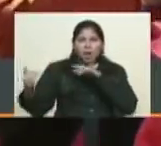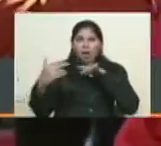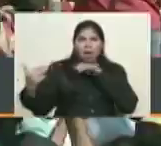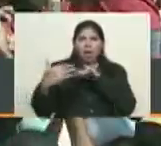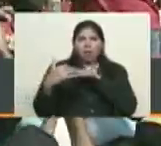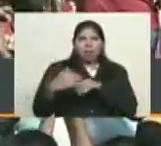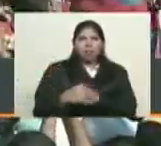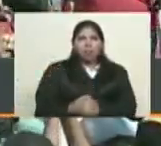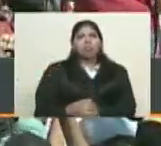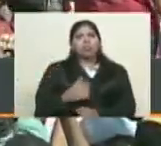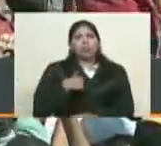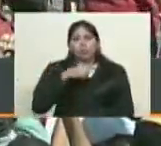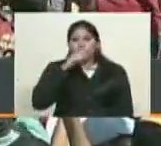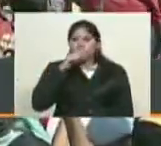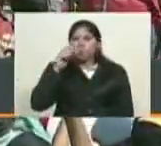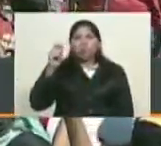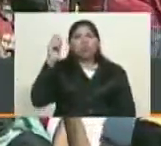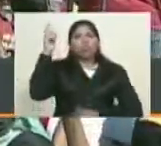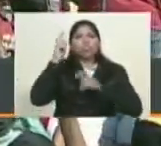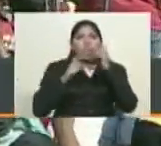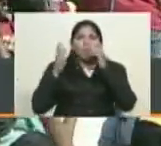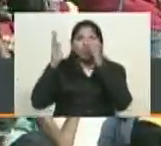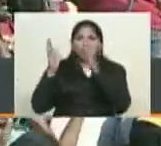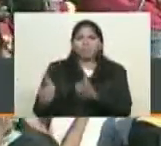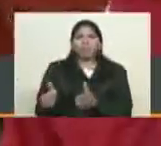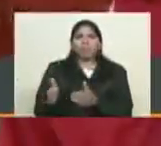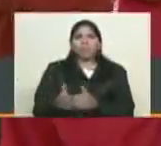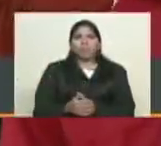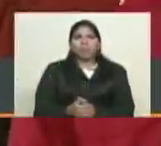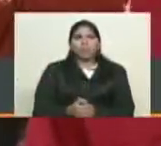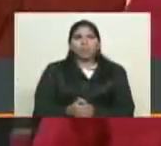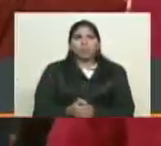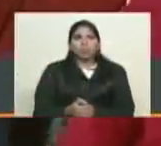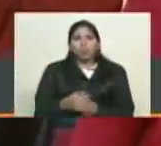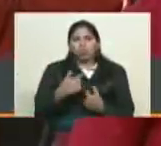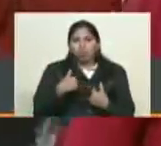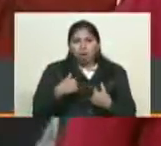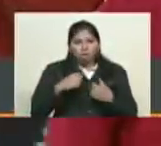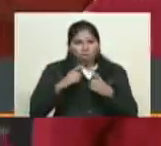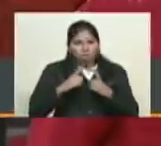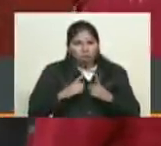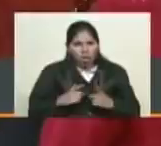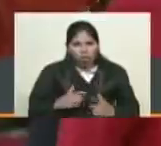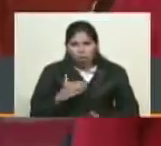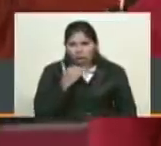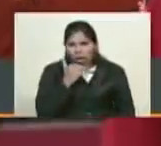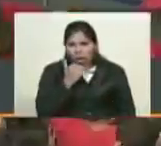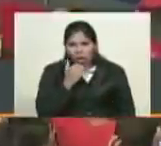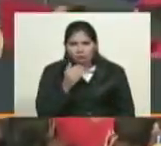Juro por Hugo Chávez. Que no daré descanso a mi brazo,